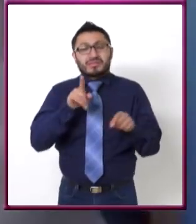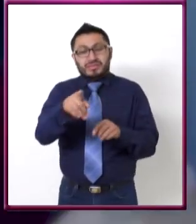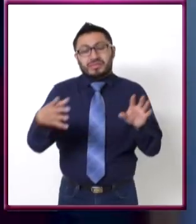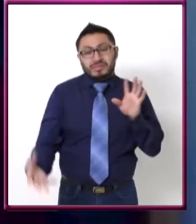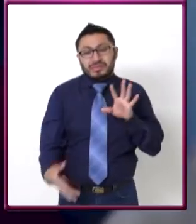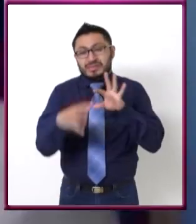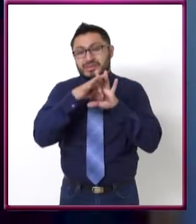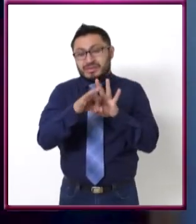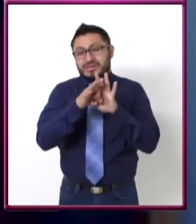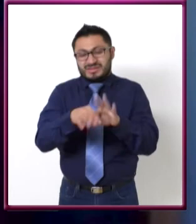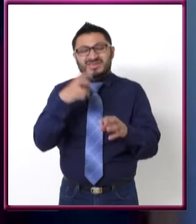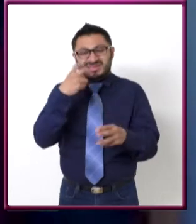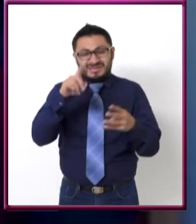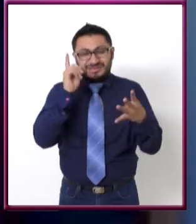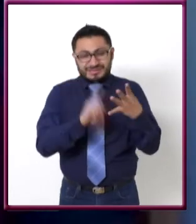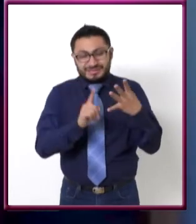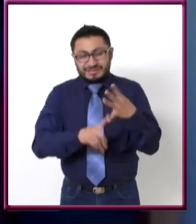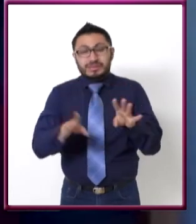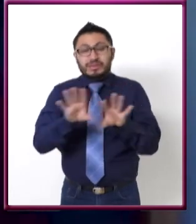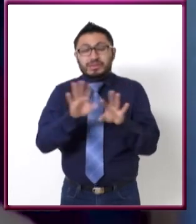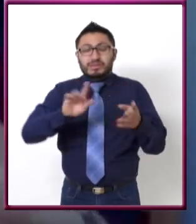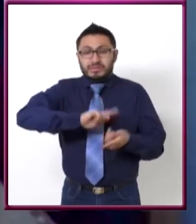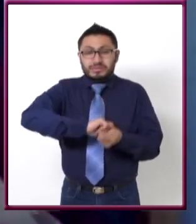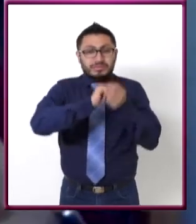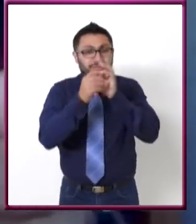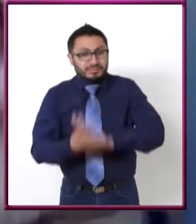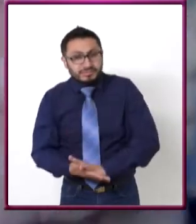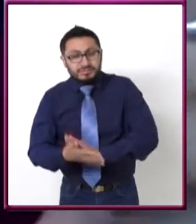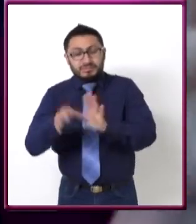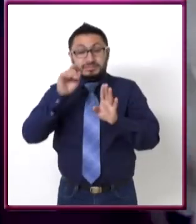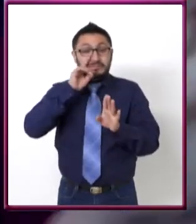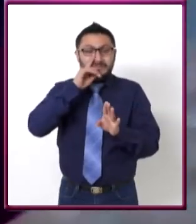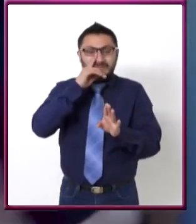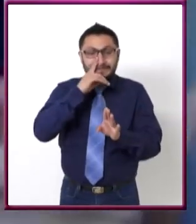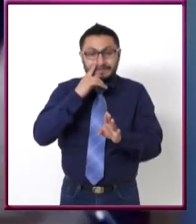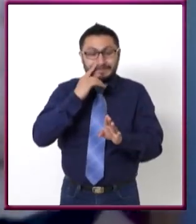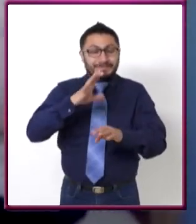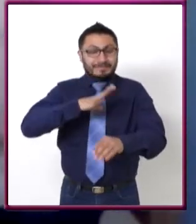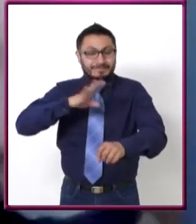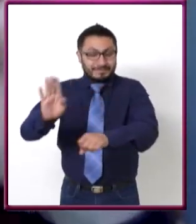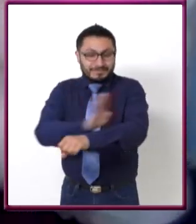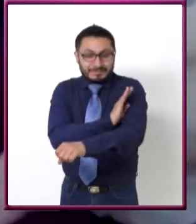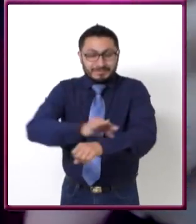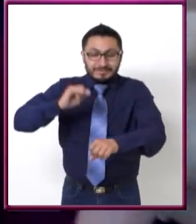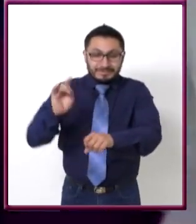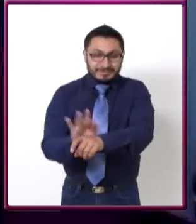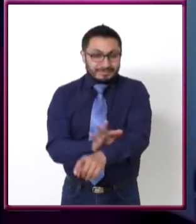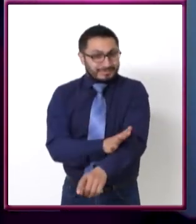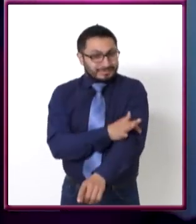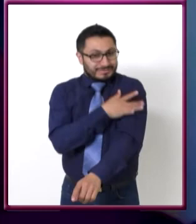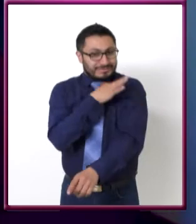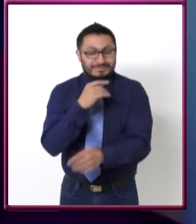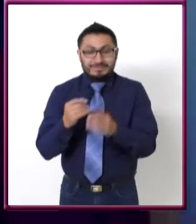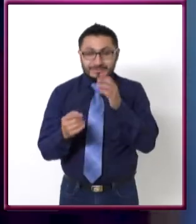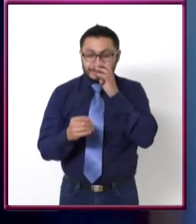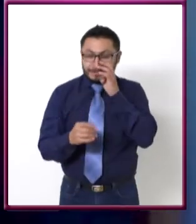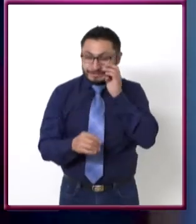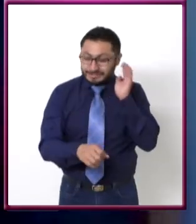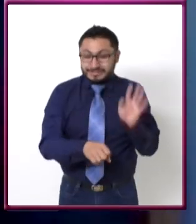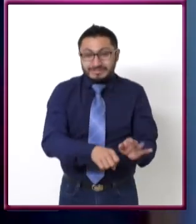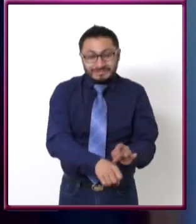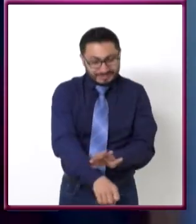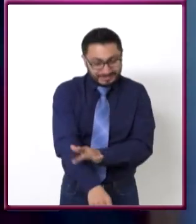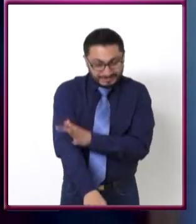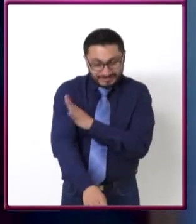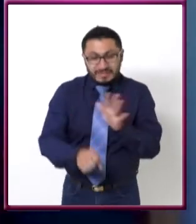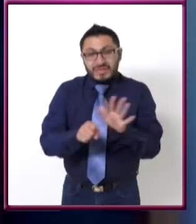te vincules, que esa es la cuarta, se traducen en un bienestar emocional.